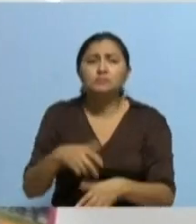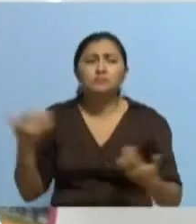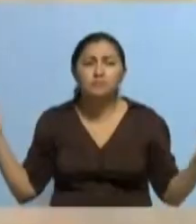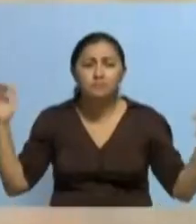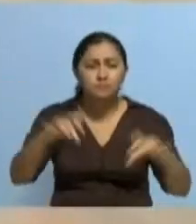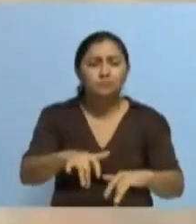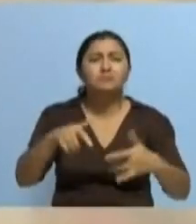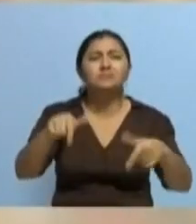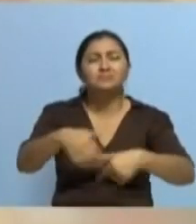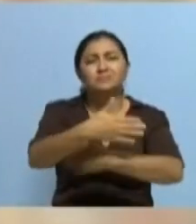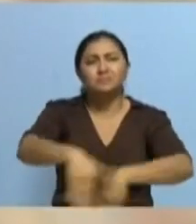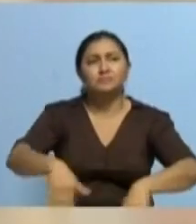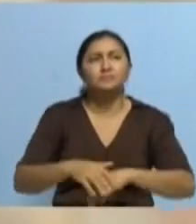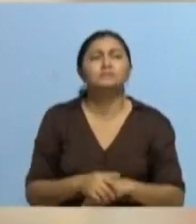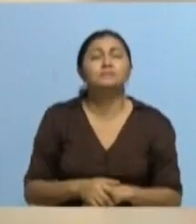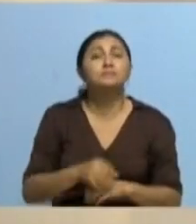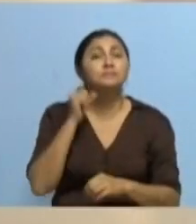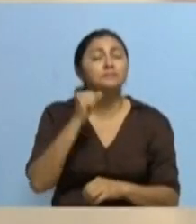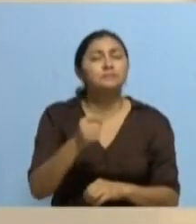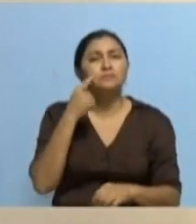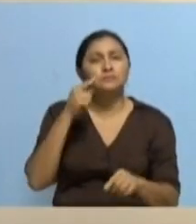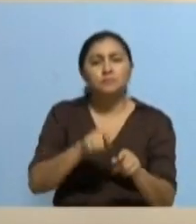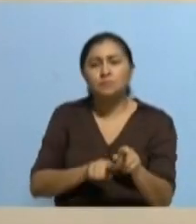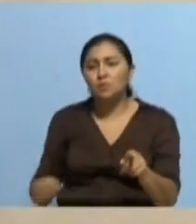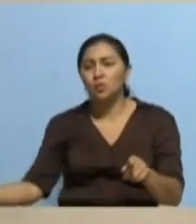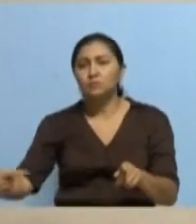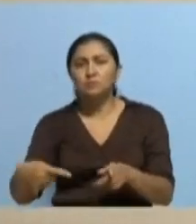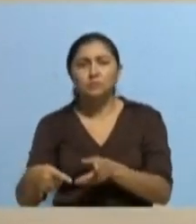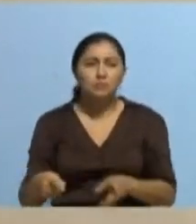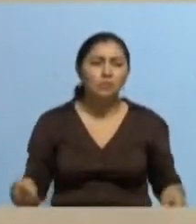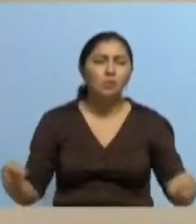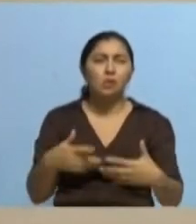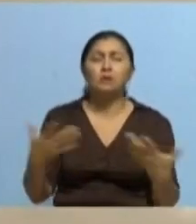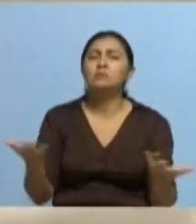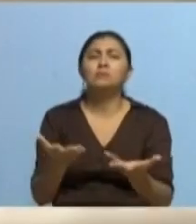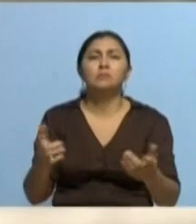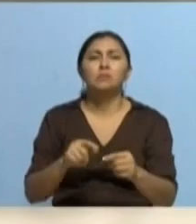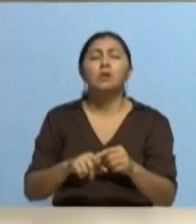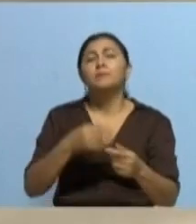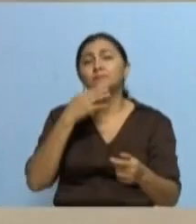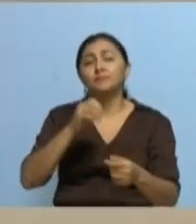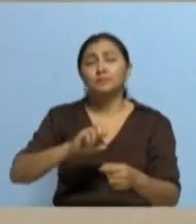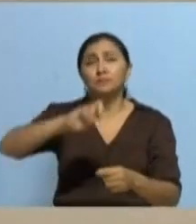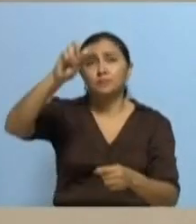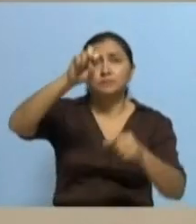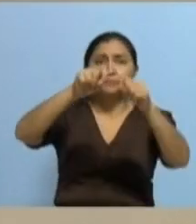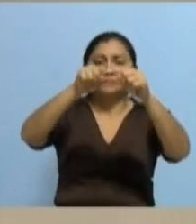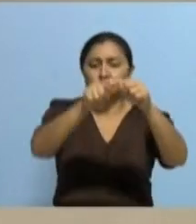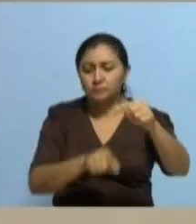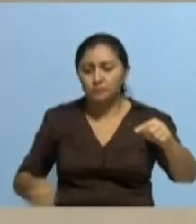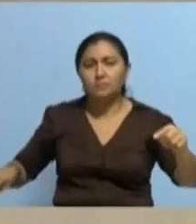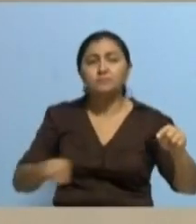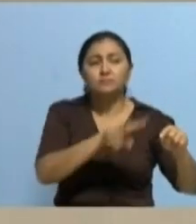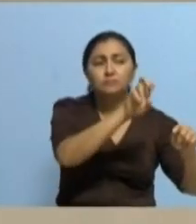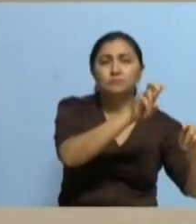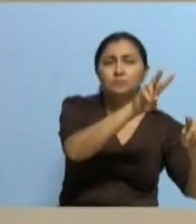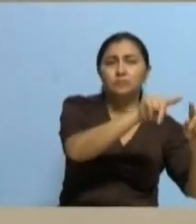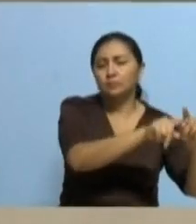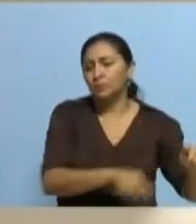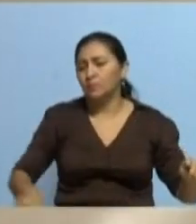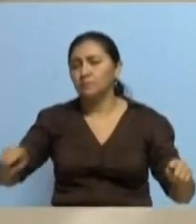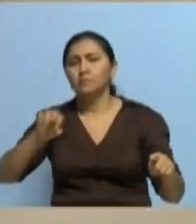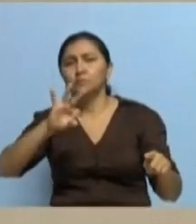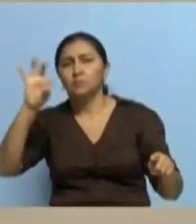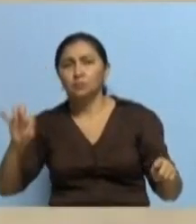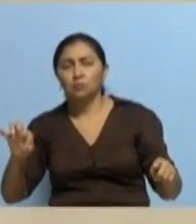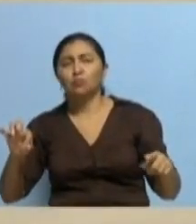importante fiesta. Los desvíos más importantes para el día de mañana están ubicados en el sentido norte-sur desde la calle 72 hasta la carrera 38